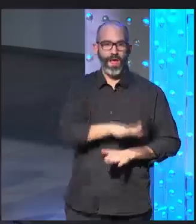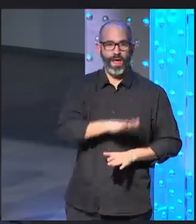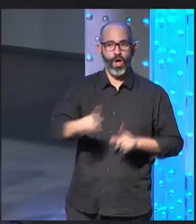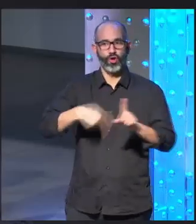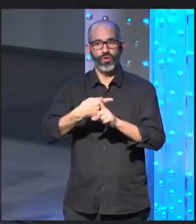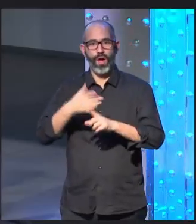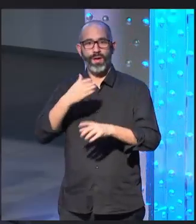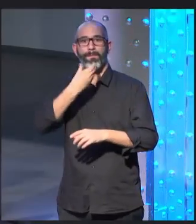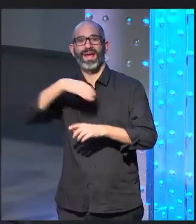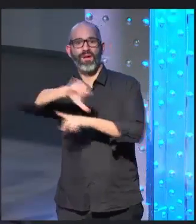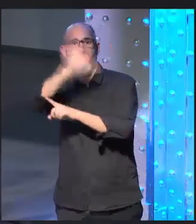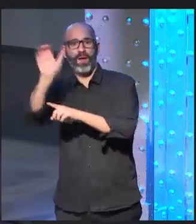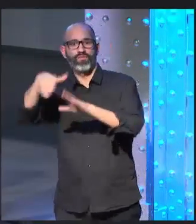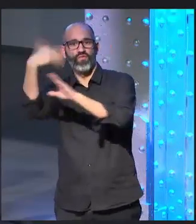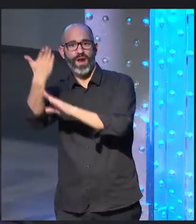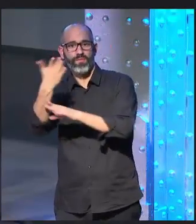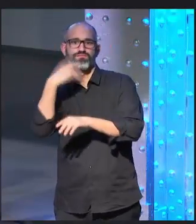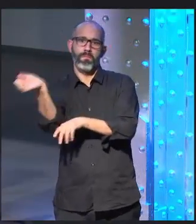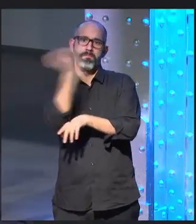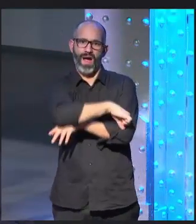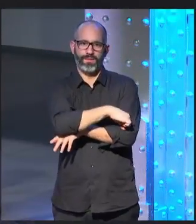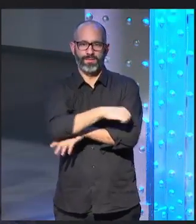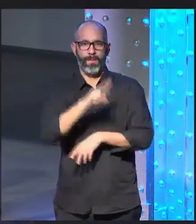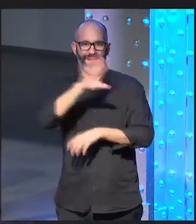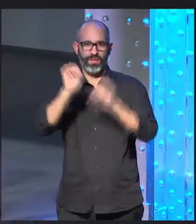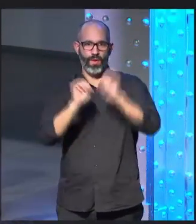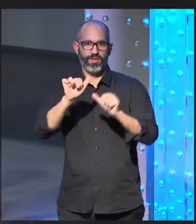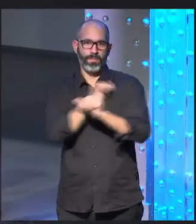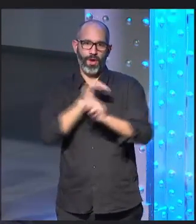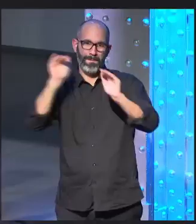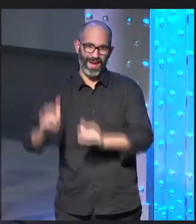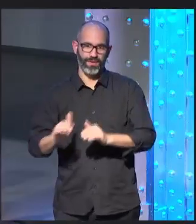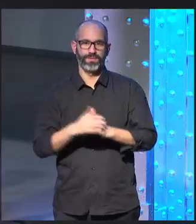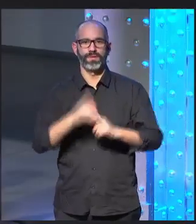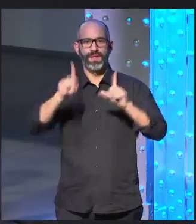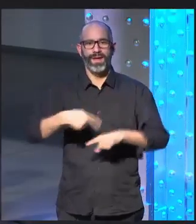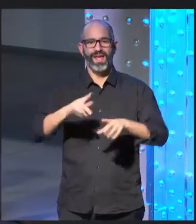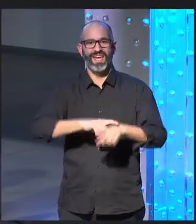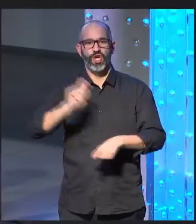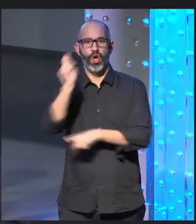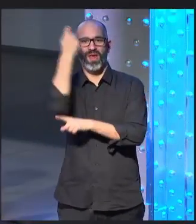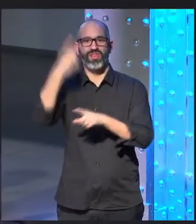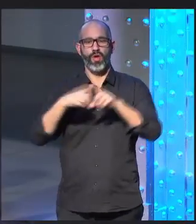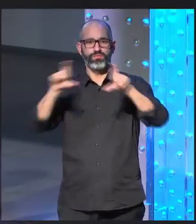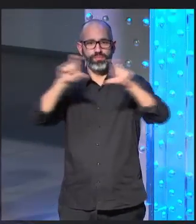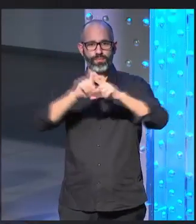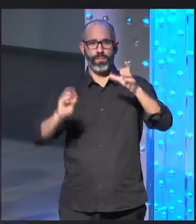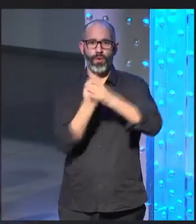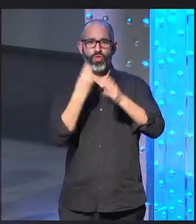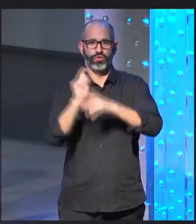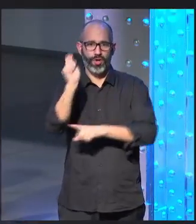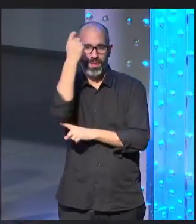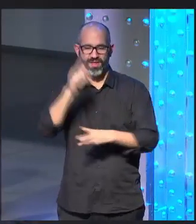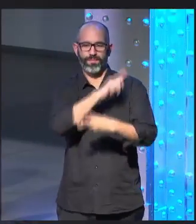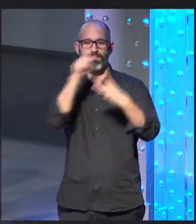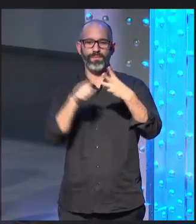en la formación. O sea que la visión es una visión anglosajona. Innovación, proyectos innovadores en industrias innovadoras. La